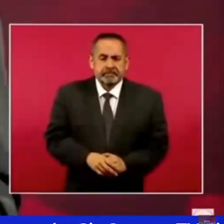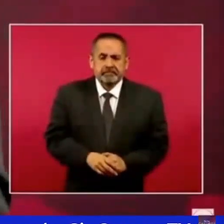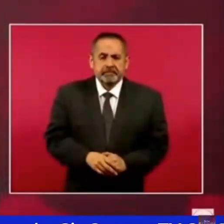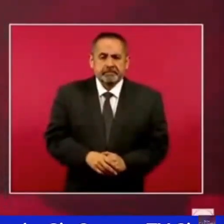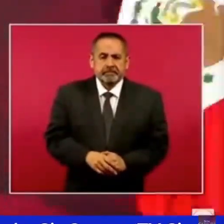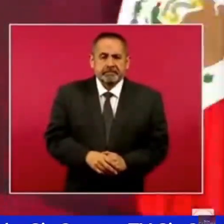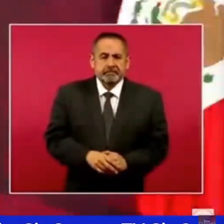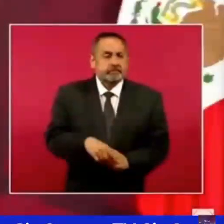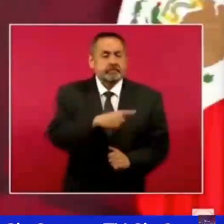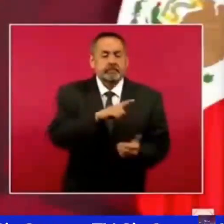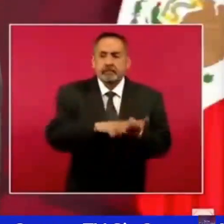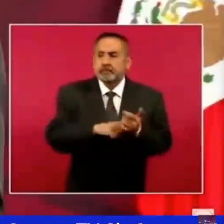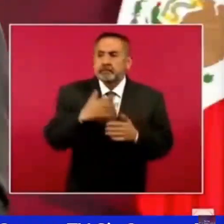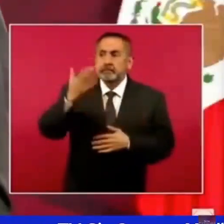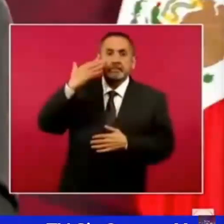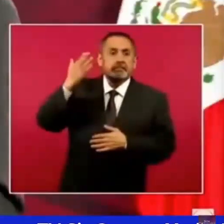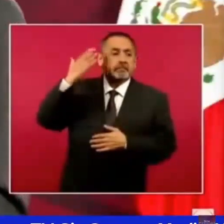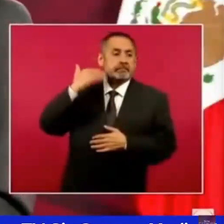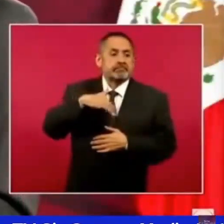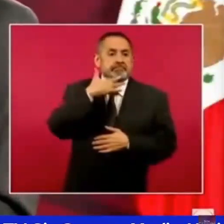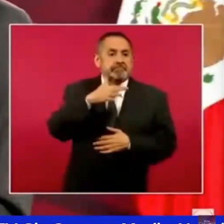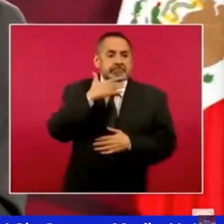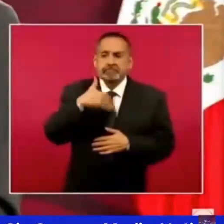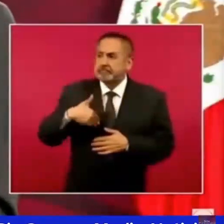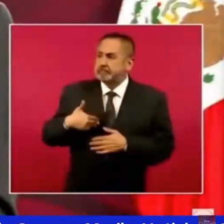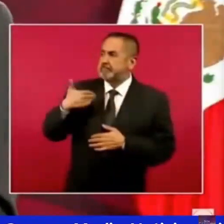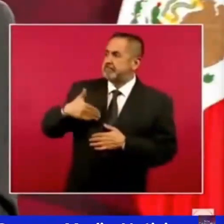se benefició con la corrupción,